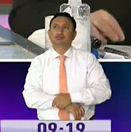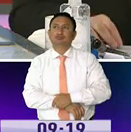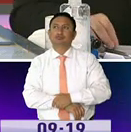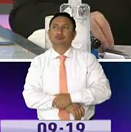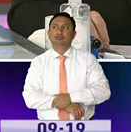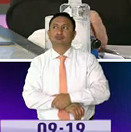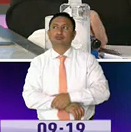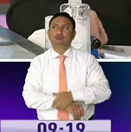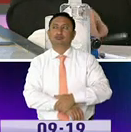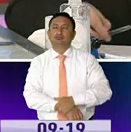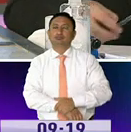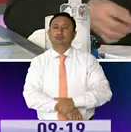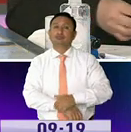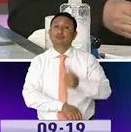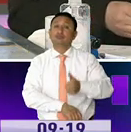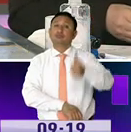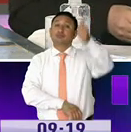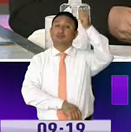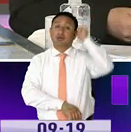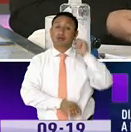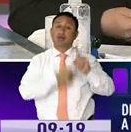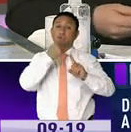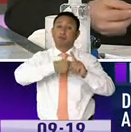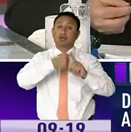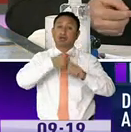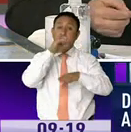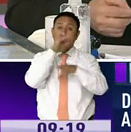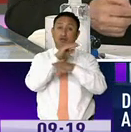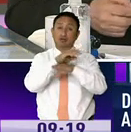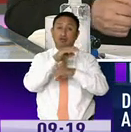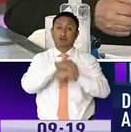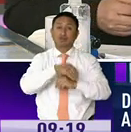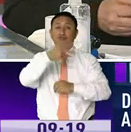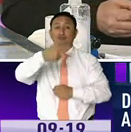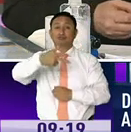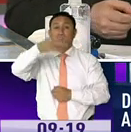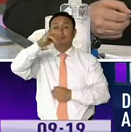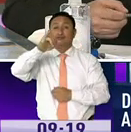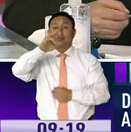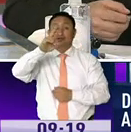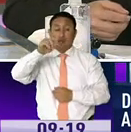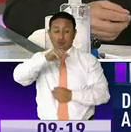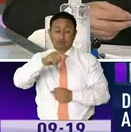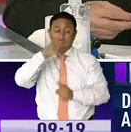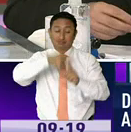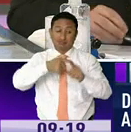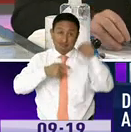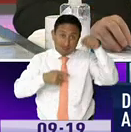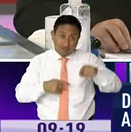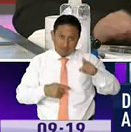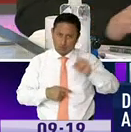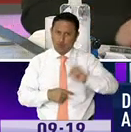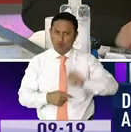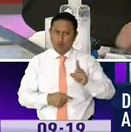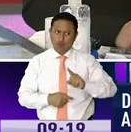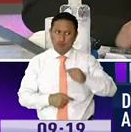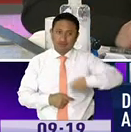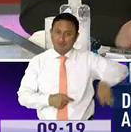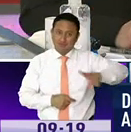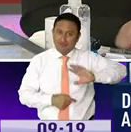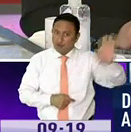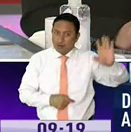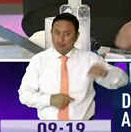San Roque, en el mercado de Chiriaco. Como usted dice, Roberto, no es en los mercados donde se está especulando,